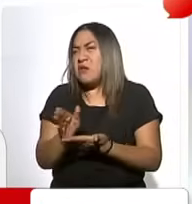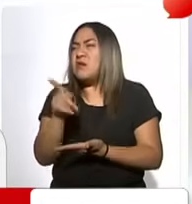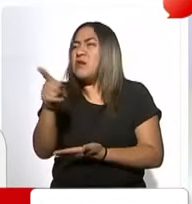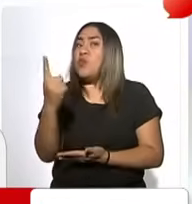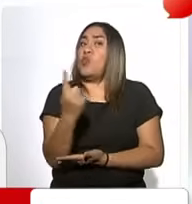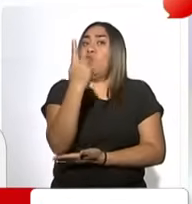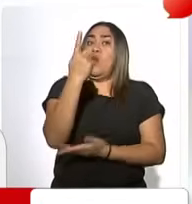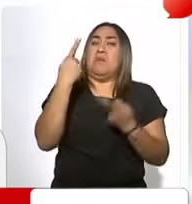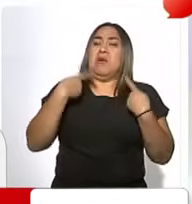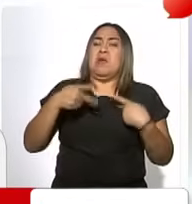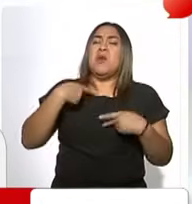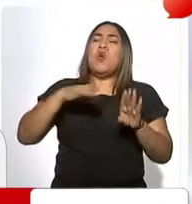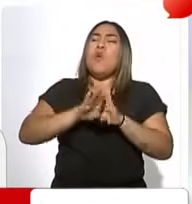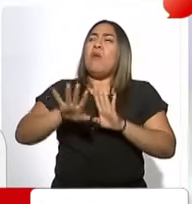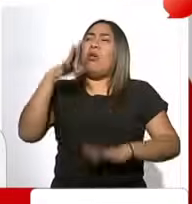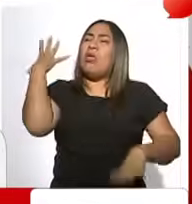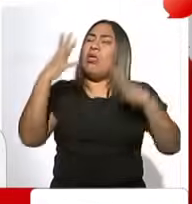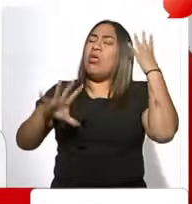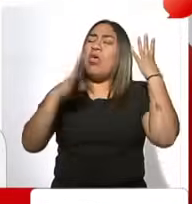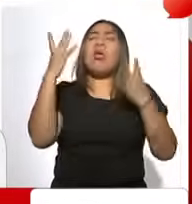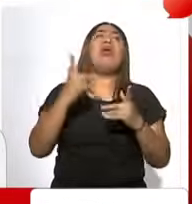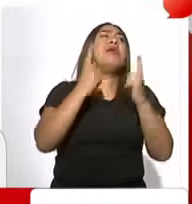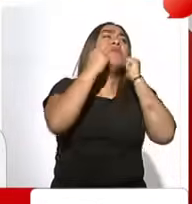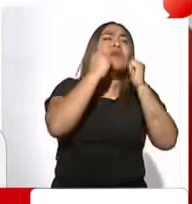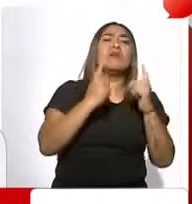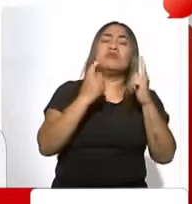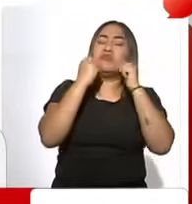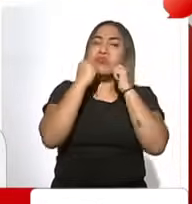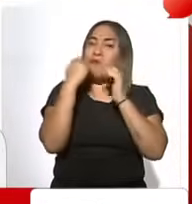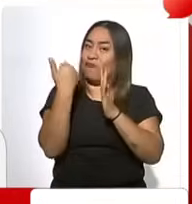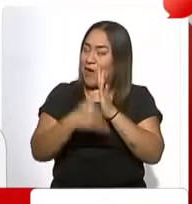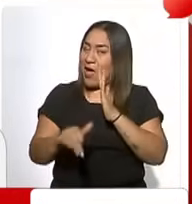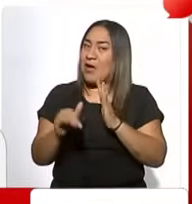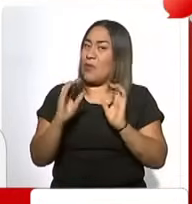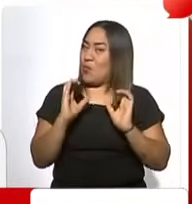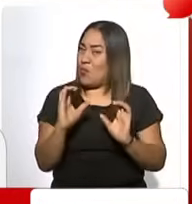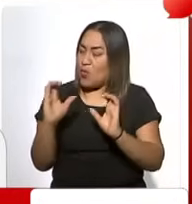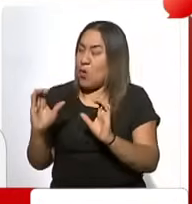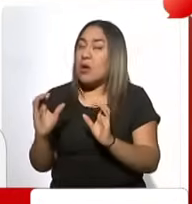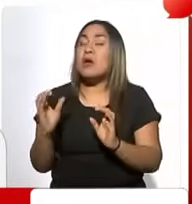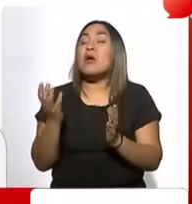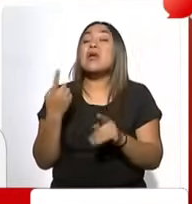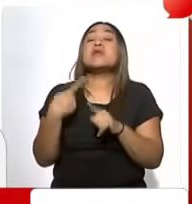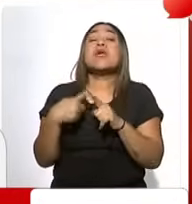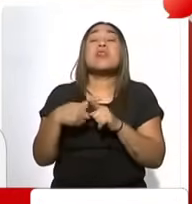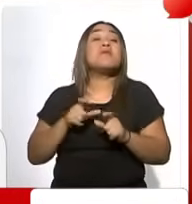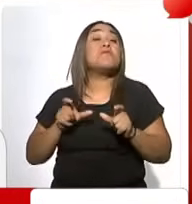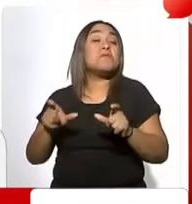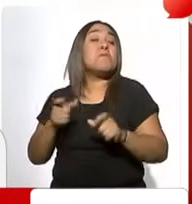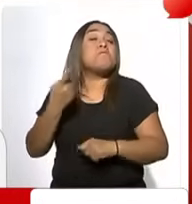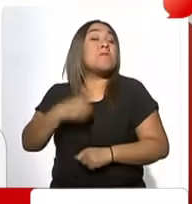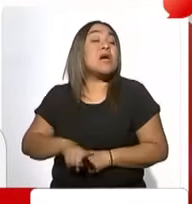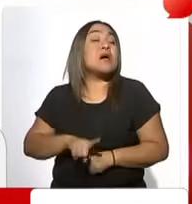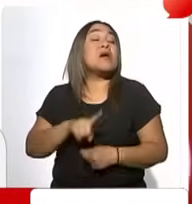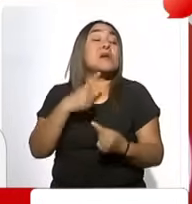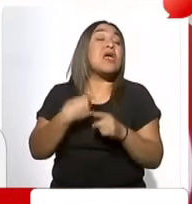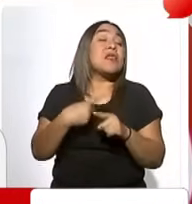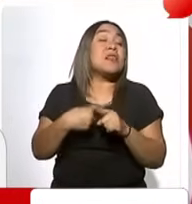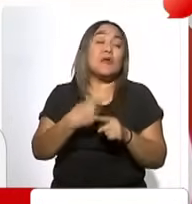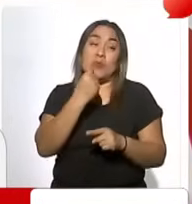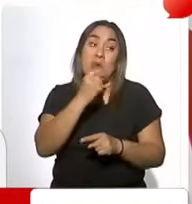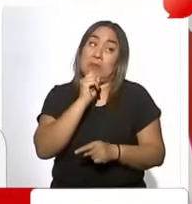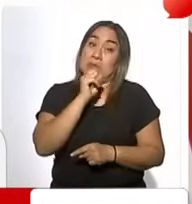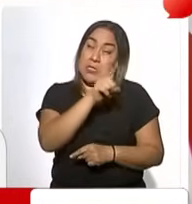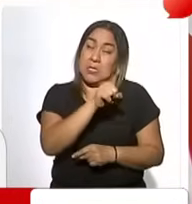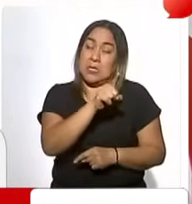una persona que no midió las consecuencias y que además quien operativiza la orden a la policía de que eso pase es